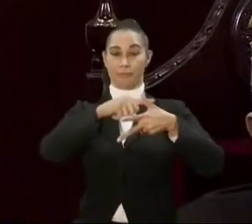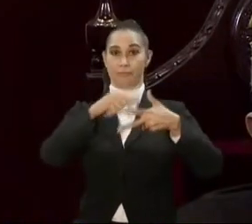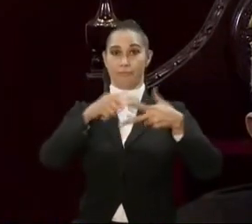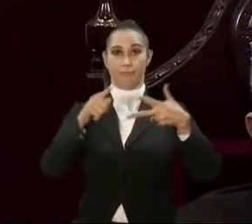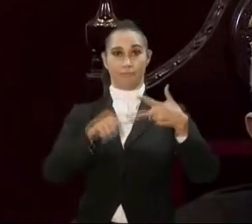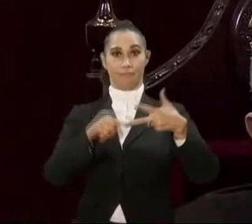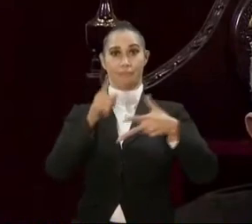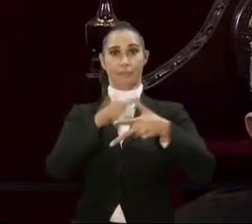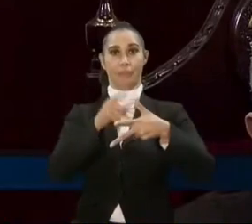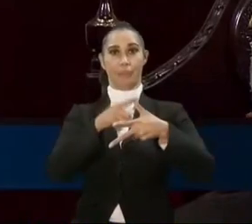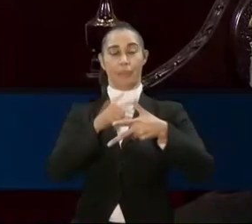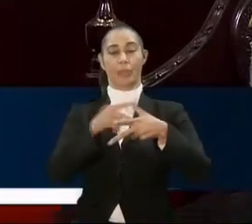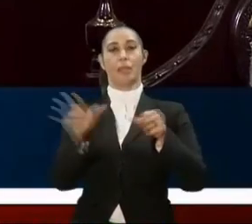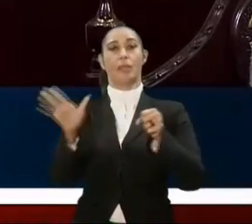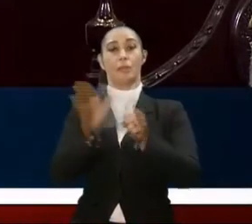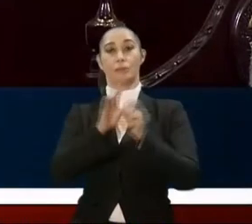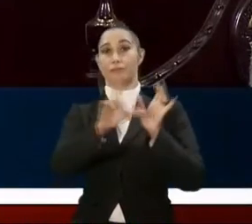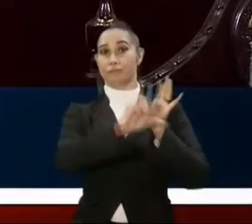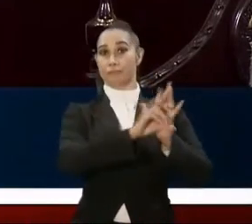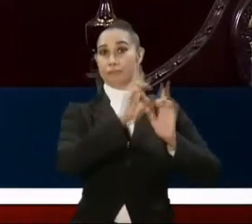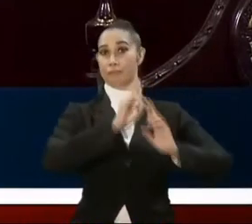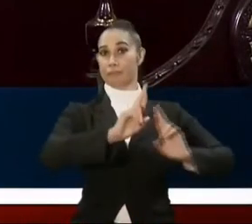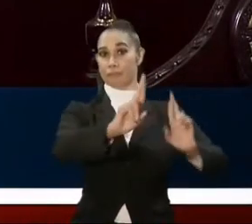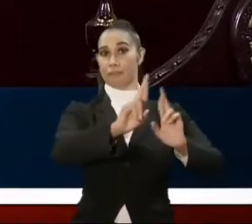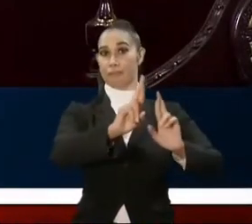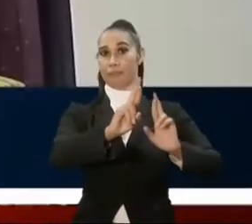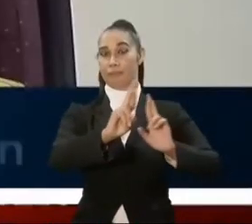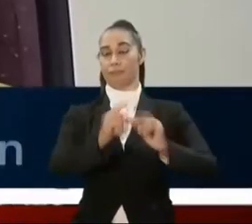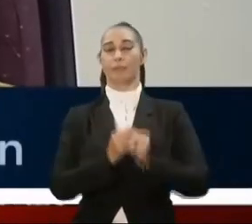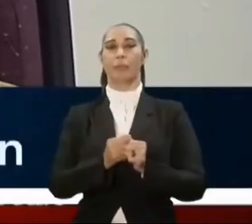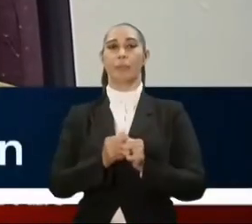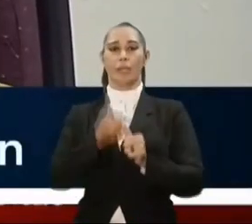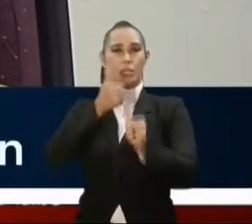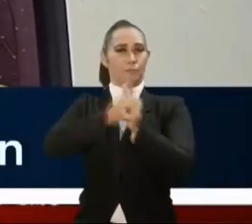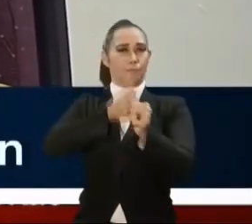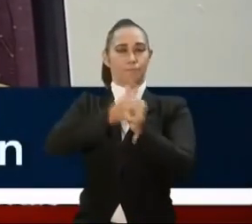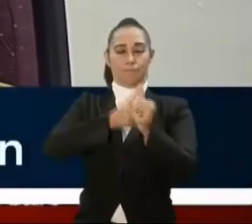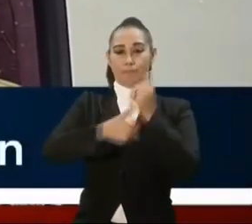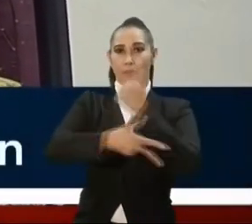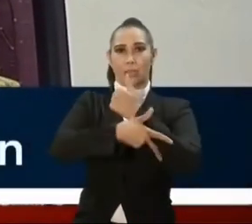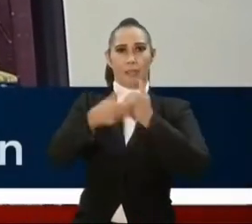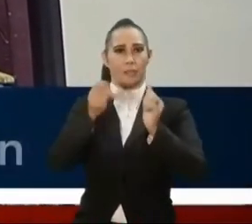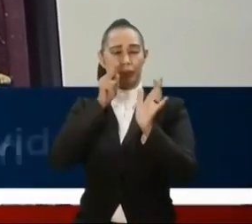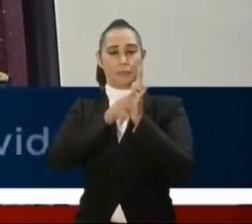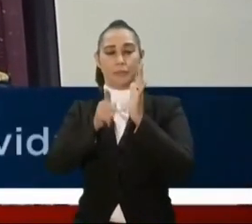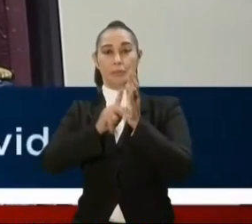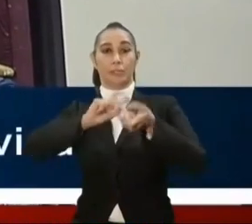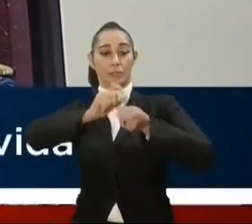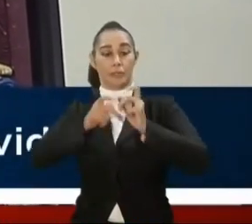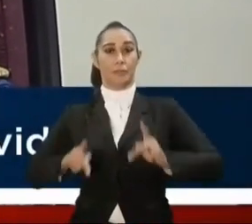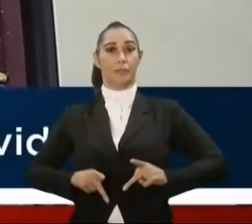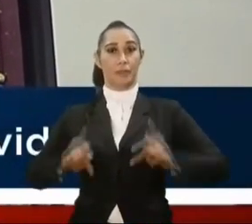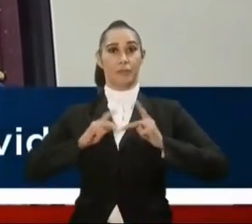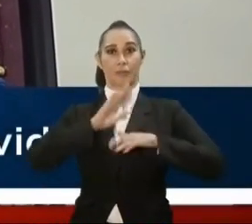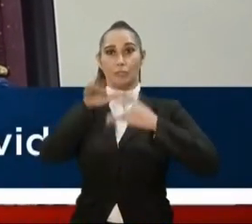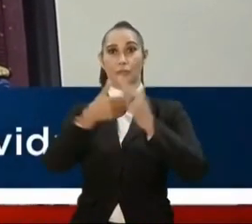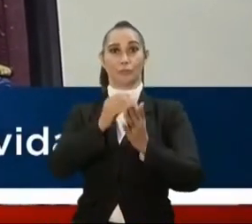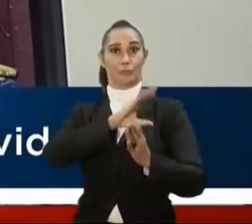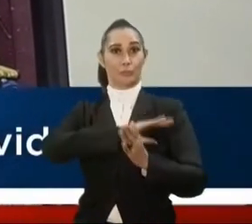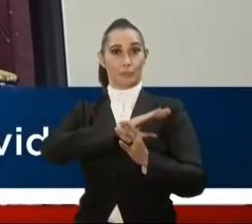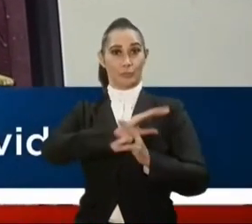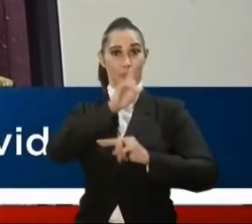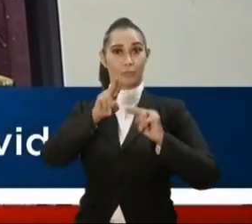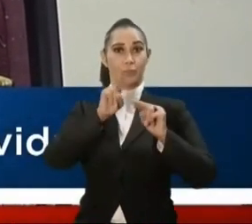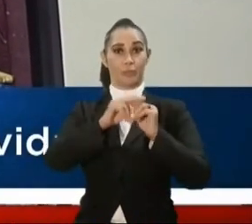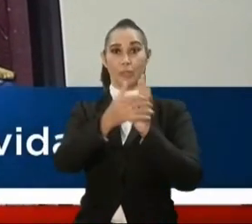básicos: el cumplimiento de la ley, la lucha contra la corrupción y la mejora de las condiciones de vida de sus agentes y de